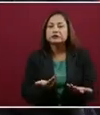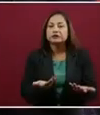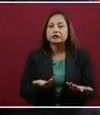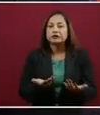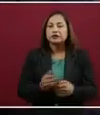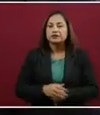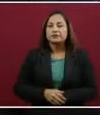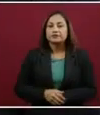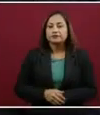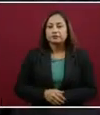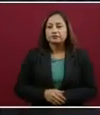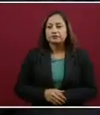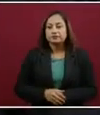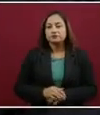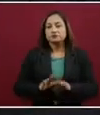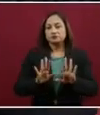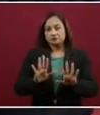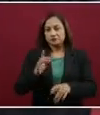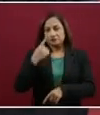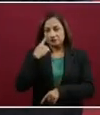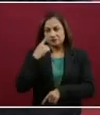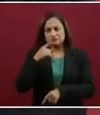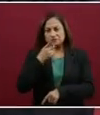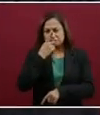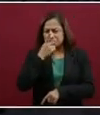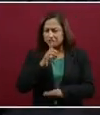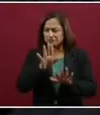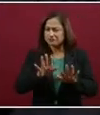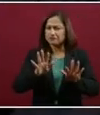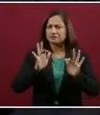¿qué les podemos decir? Que ya se va a resolver